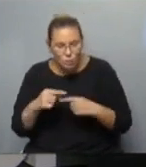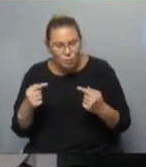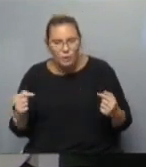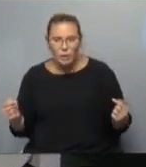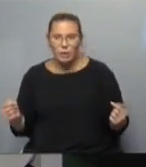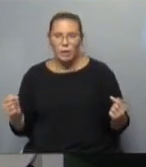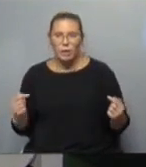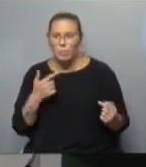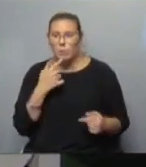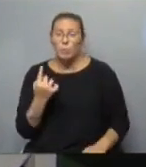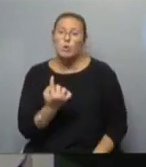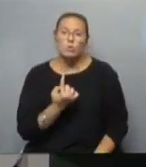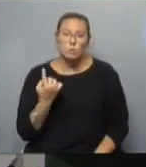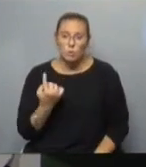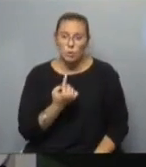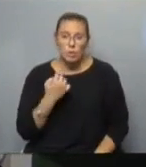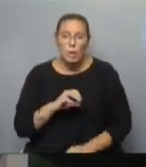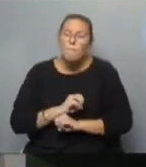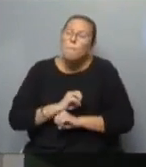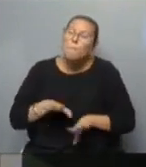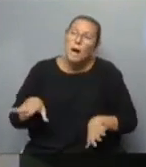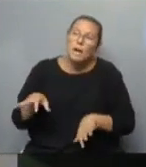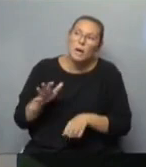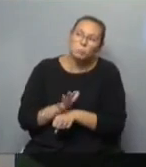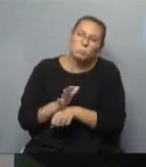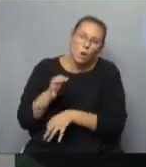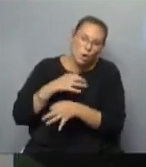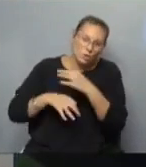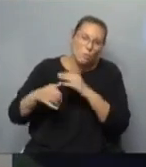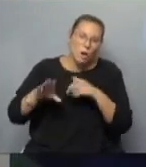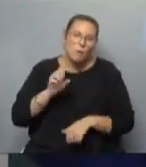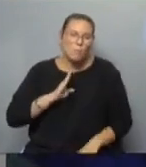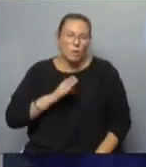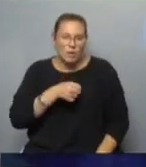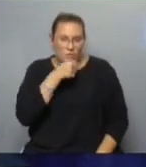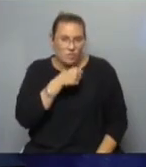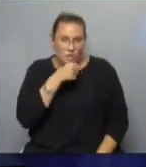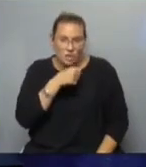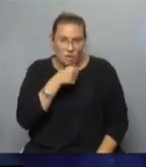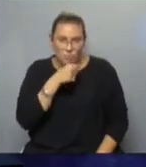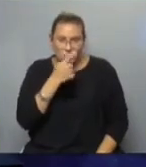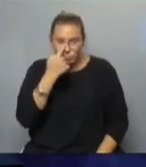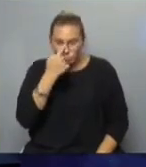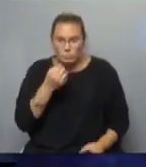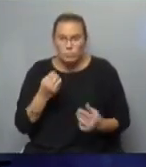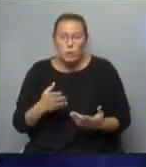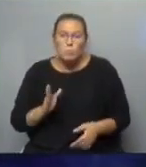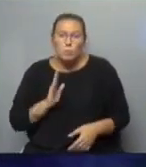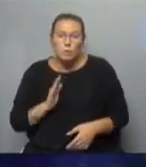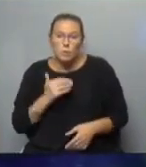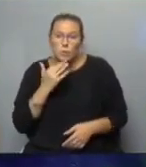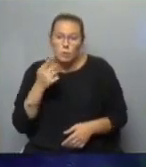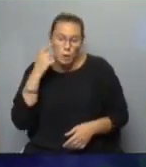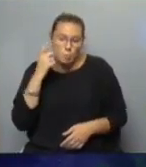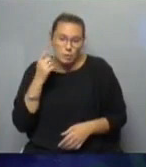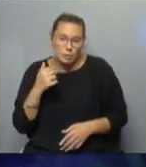Por ejemplo, la soledad, que es una mala consejera, y más para las mujeres viejas. Lo que pasa es que las mujeres, yo no sé, de experiencia,